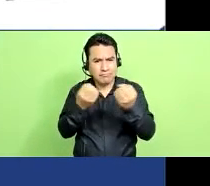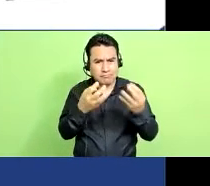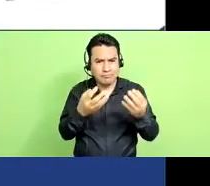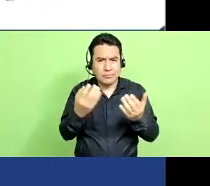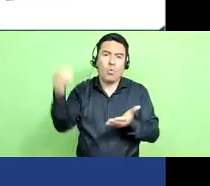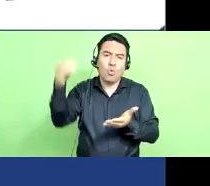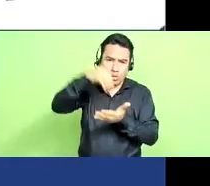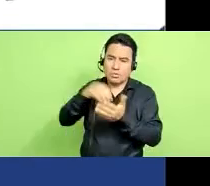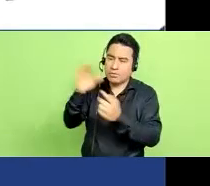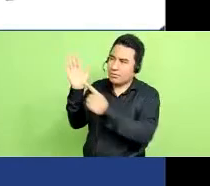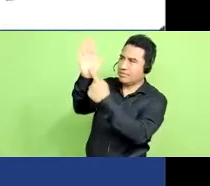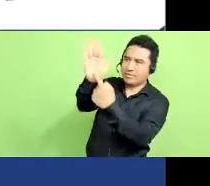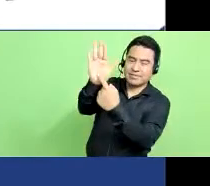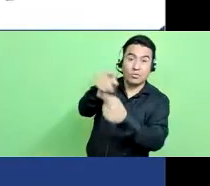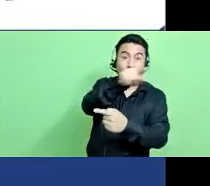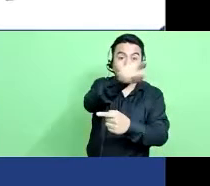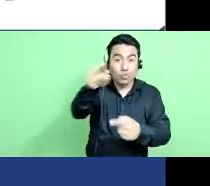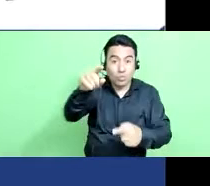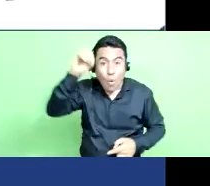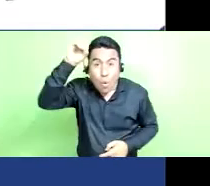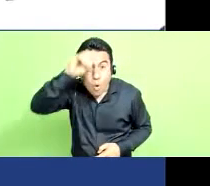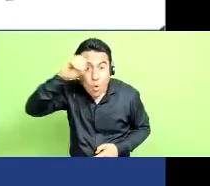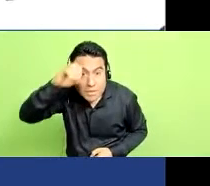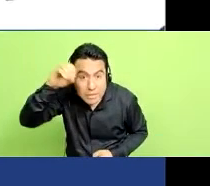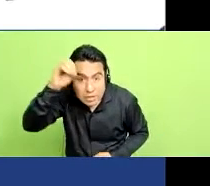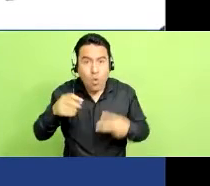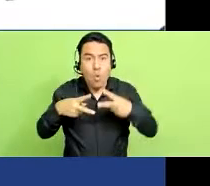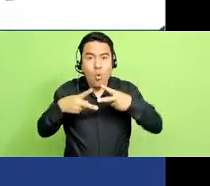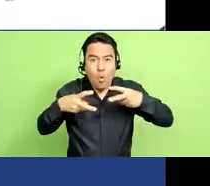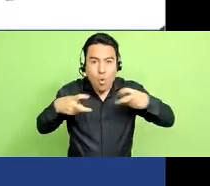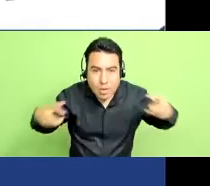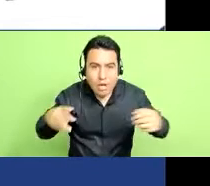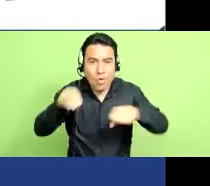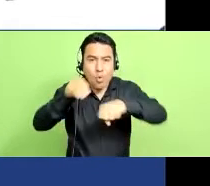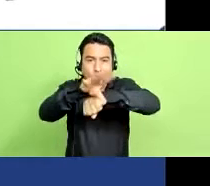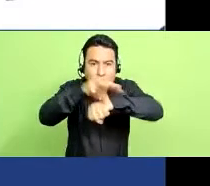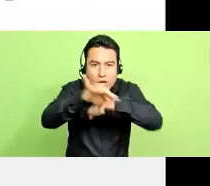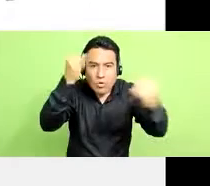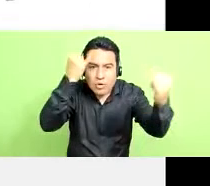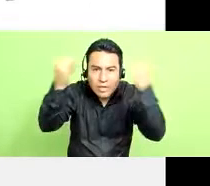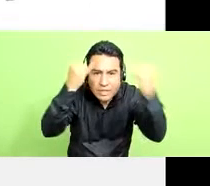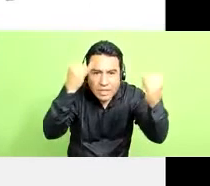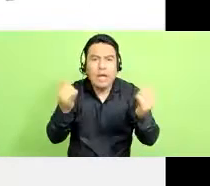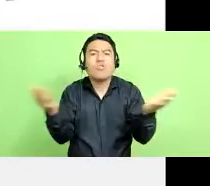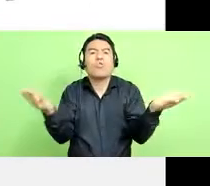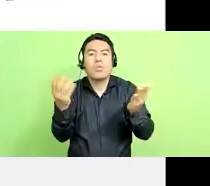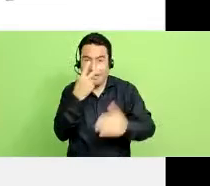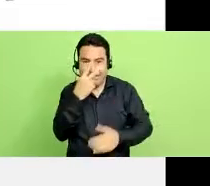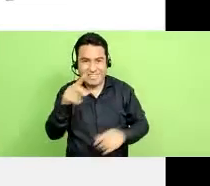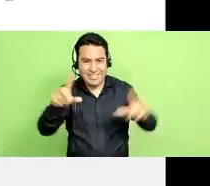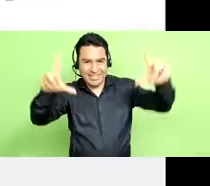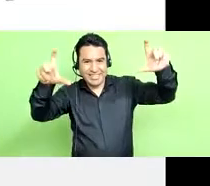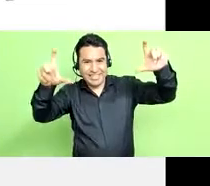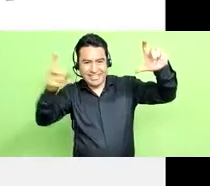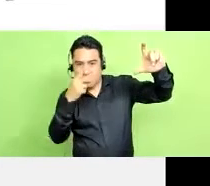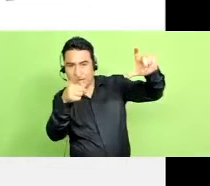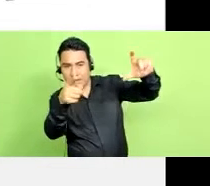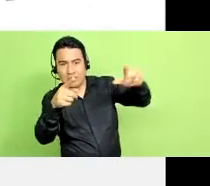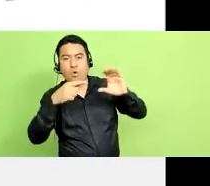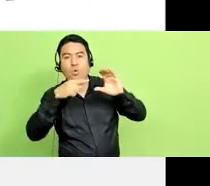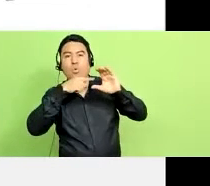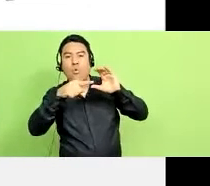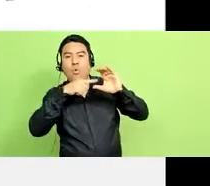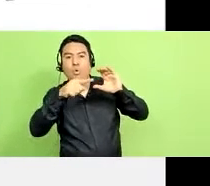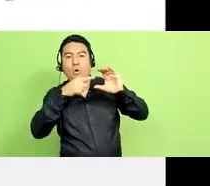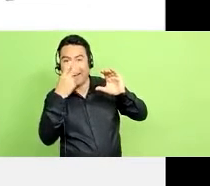de comentarios de aportes y observaciones son los siguientes tenemos en primer lugar un correo el